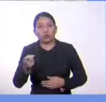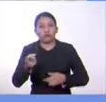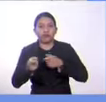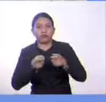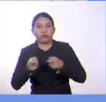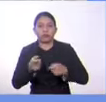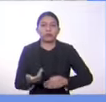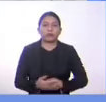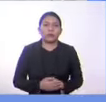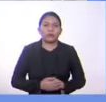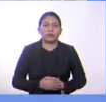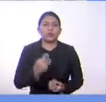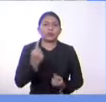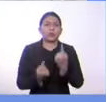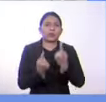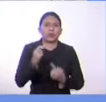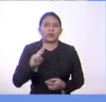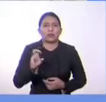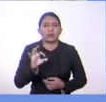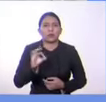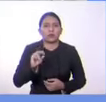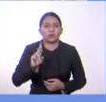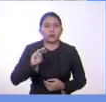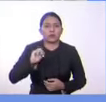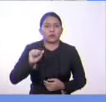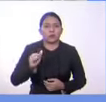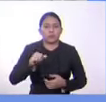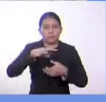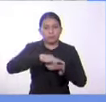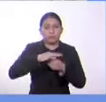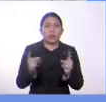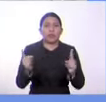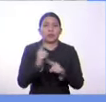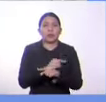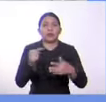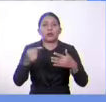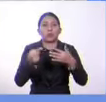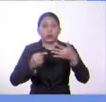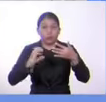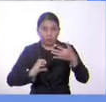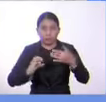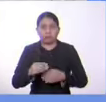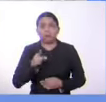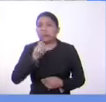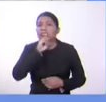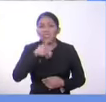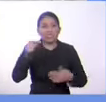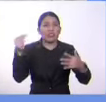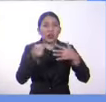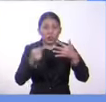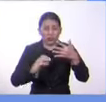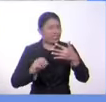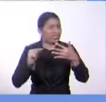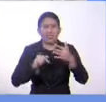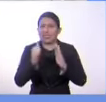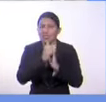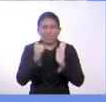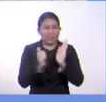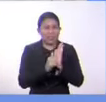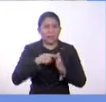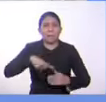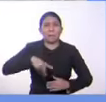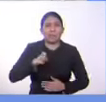¿Qué reformas electorales se dieron? Que cambiaron la Constitución, que se decía que era una Constitución con artículos pétreos